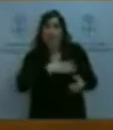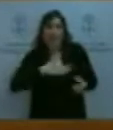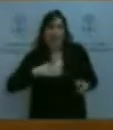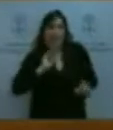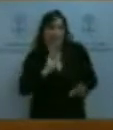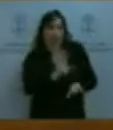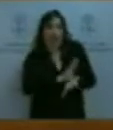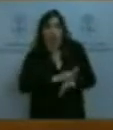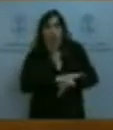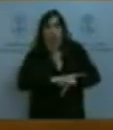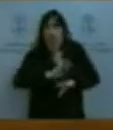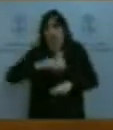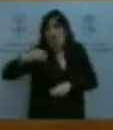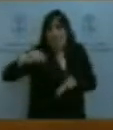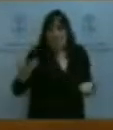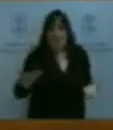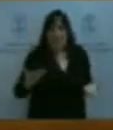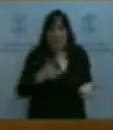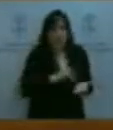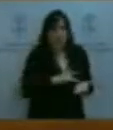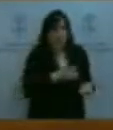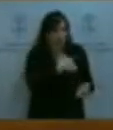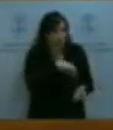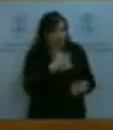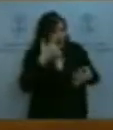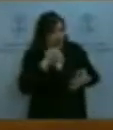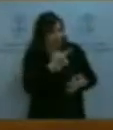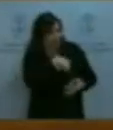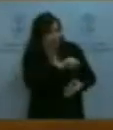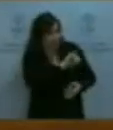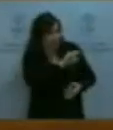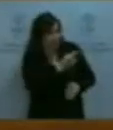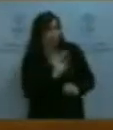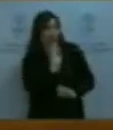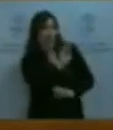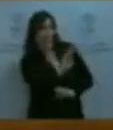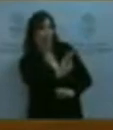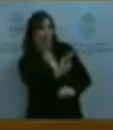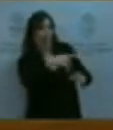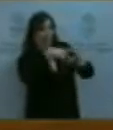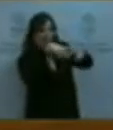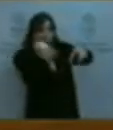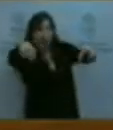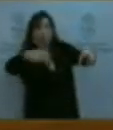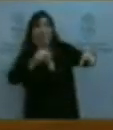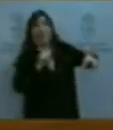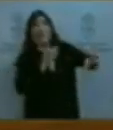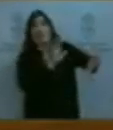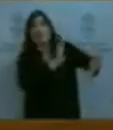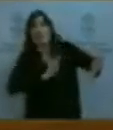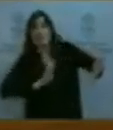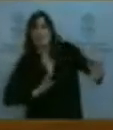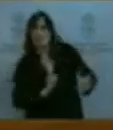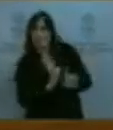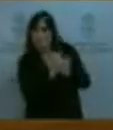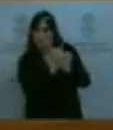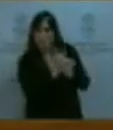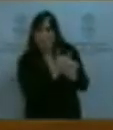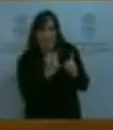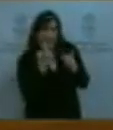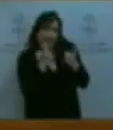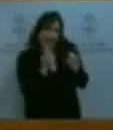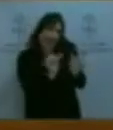corresponde, las dirijan a la bancada que aún todavía es oposición. Intenten, aunque sea, formulándola y